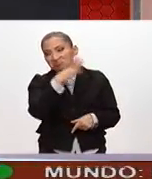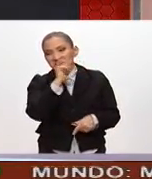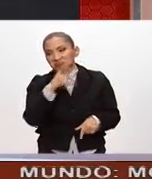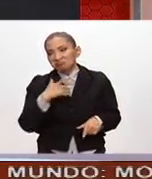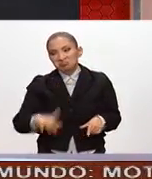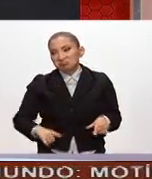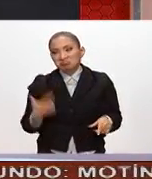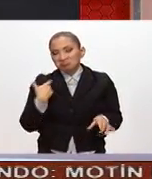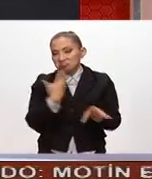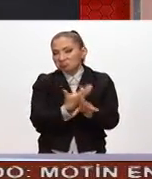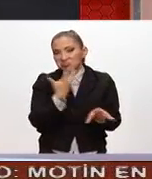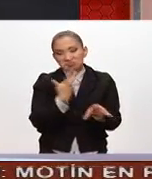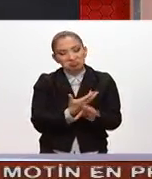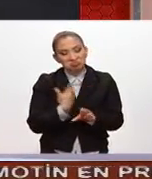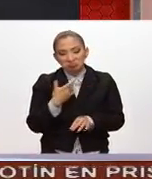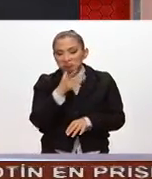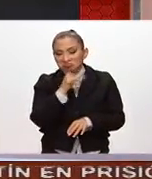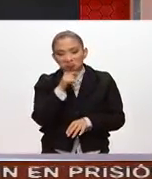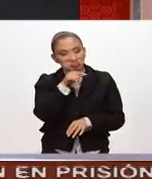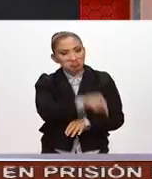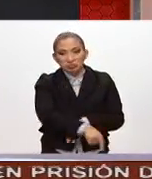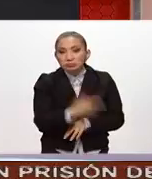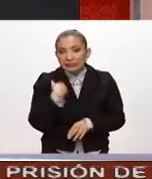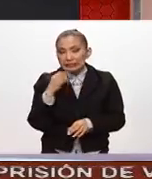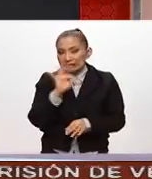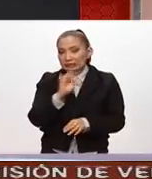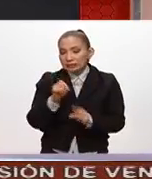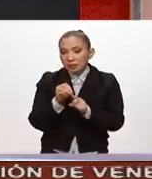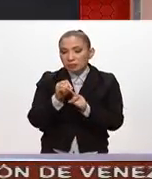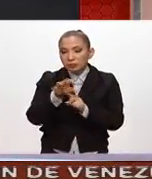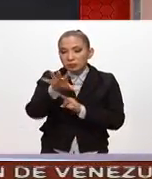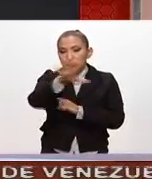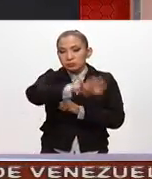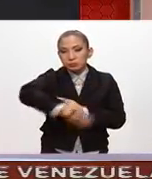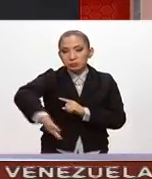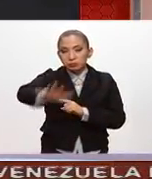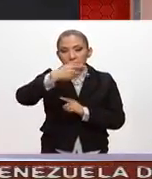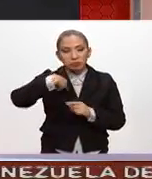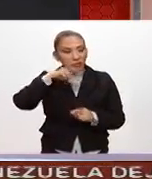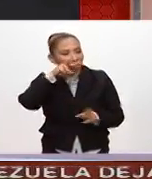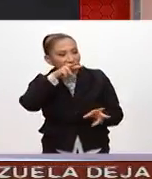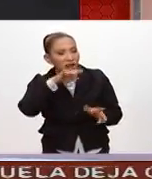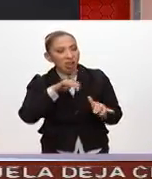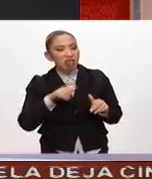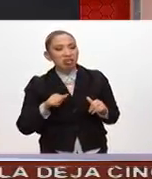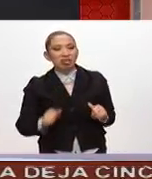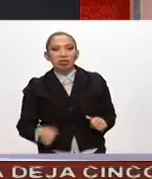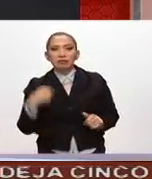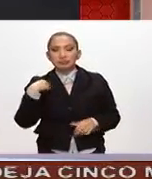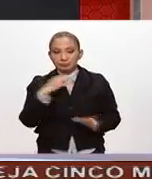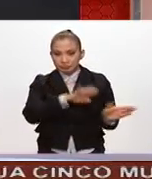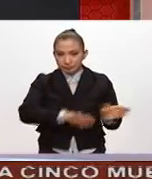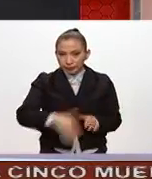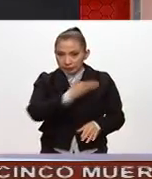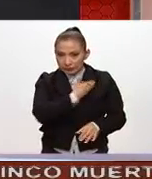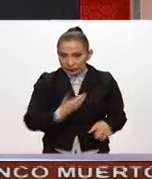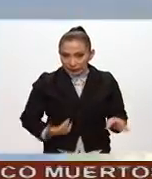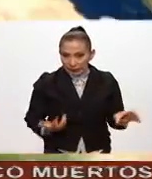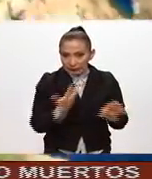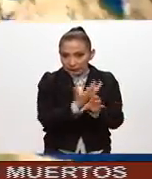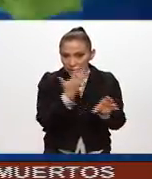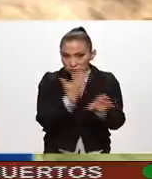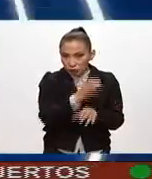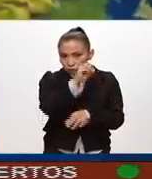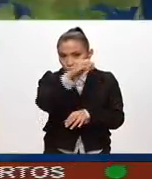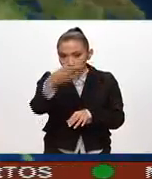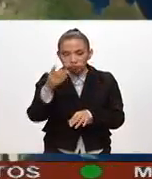para gobernar Estados Unidos, podría haber tenido ese efecto en la baja en las encuestas. El presidente Obama, por cierto, también